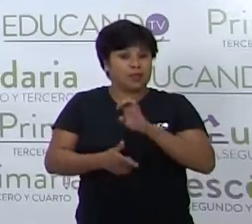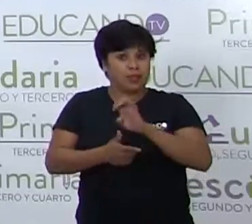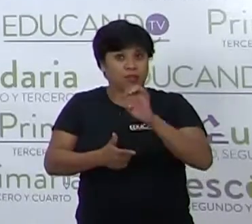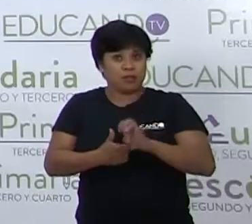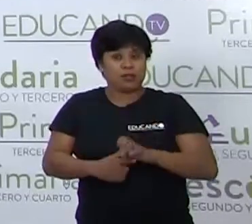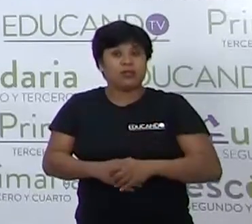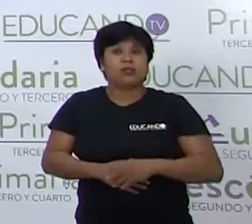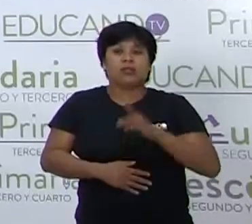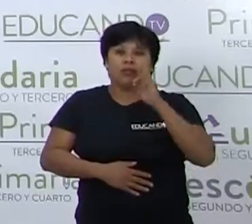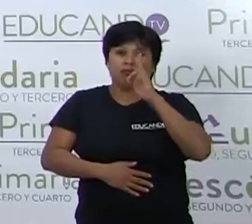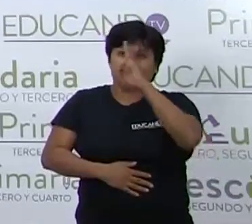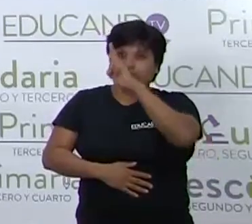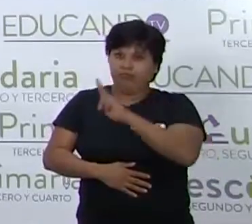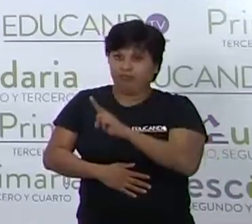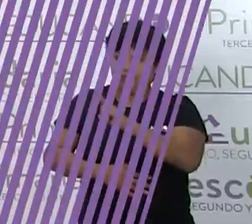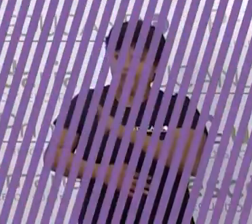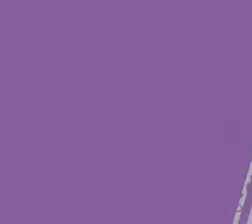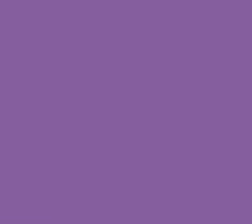entonces, observa.